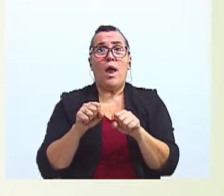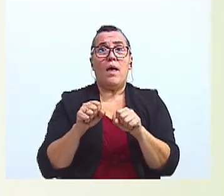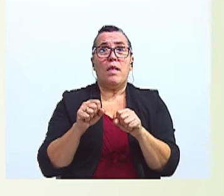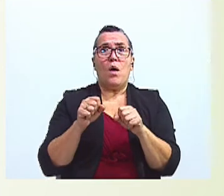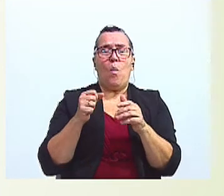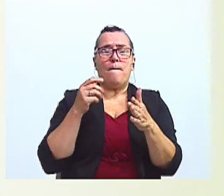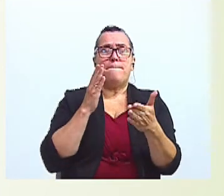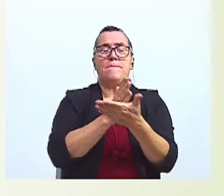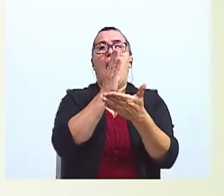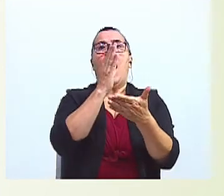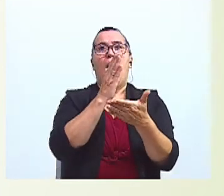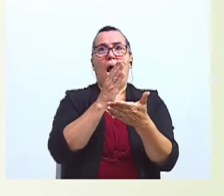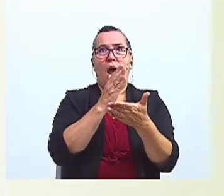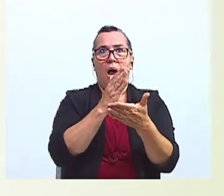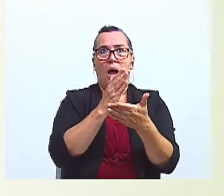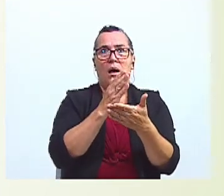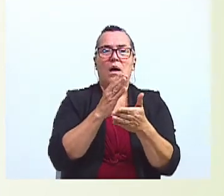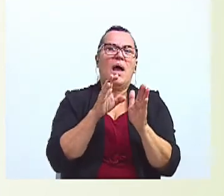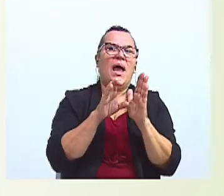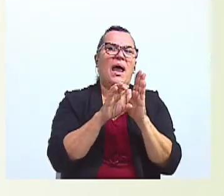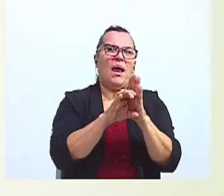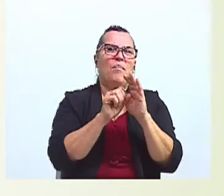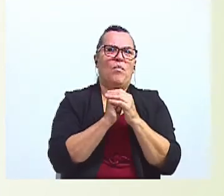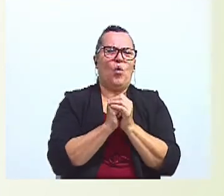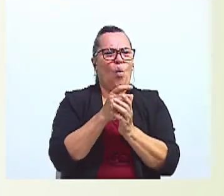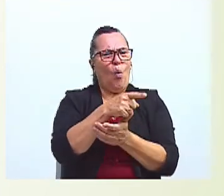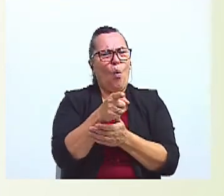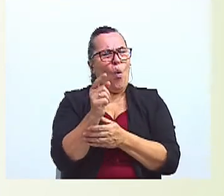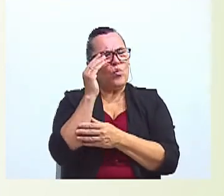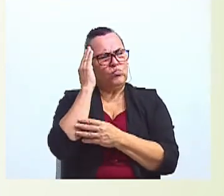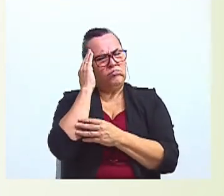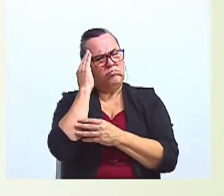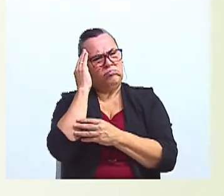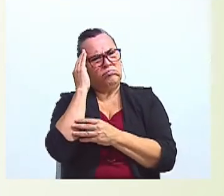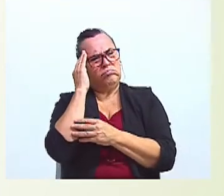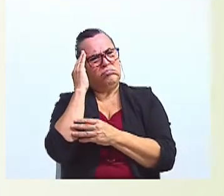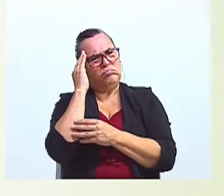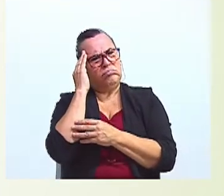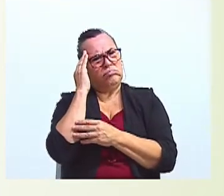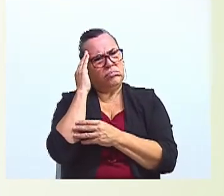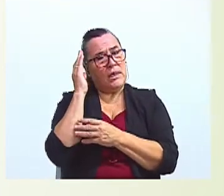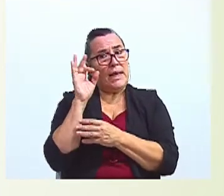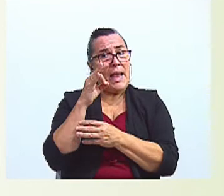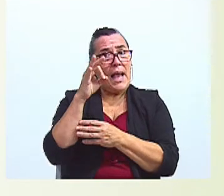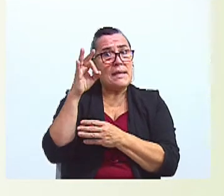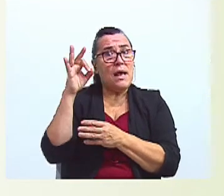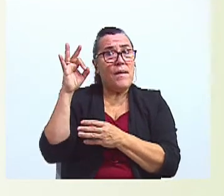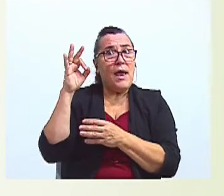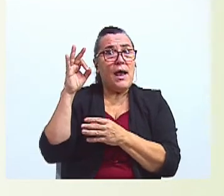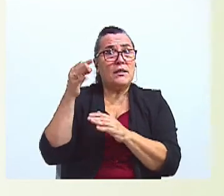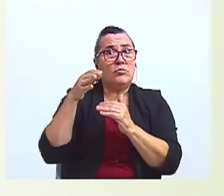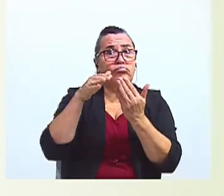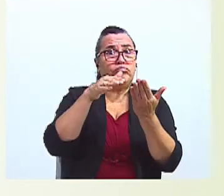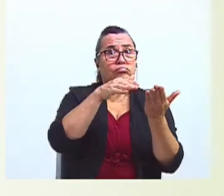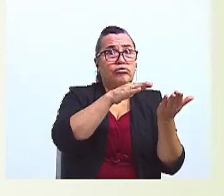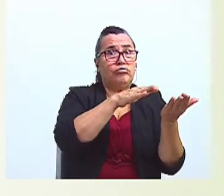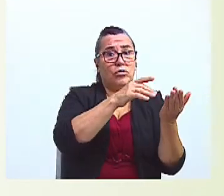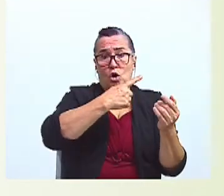un gran impacto. Por ejemplo, ¿sabían que si las abejas se extinguieran,